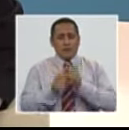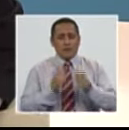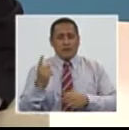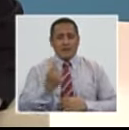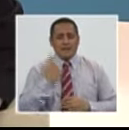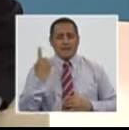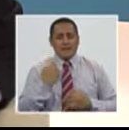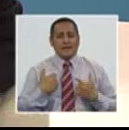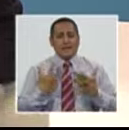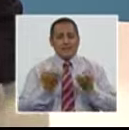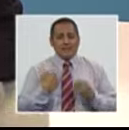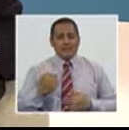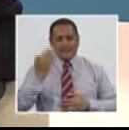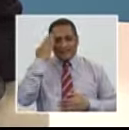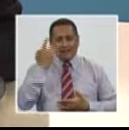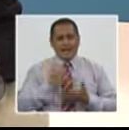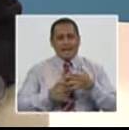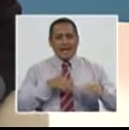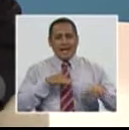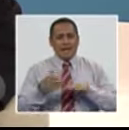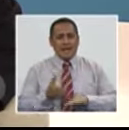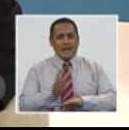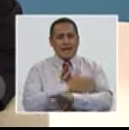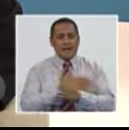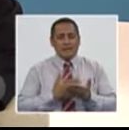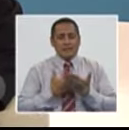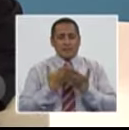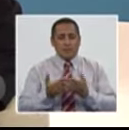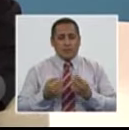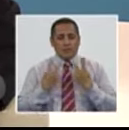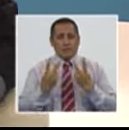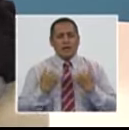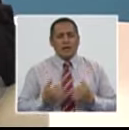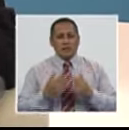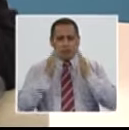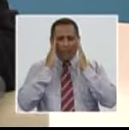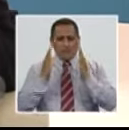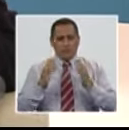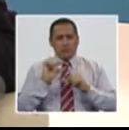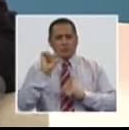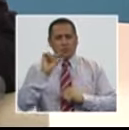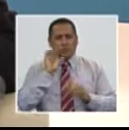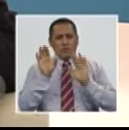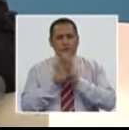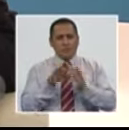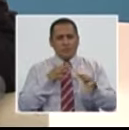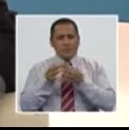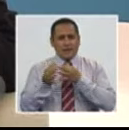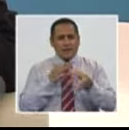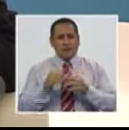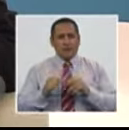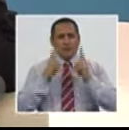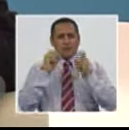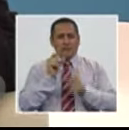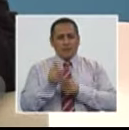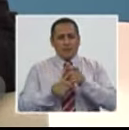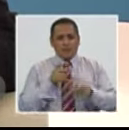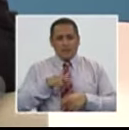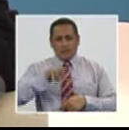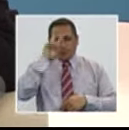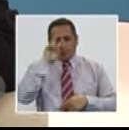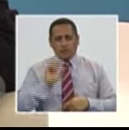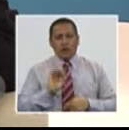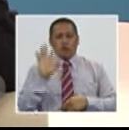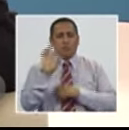la ciudadanía que quiere saber qué hacer ante determinadas situación vamos a enfocarnos un poquito en los temas de los peruanos